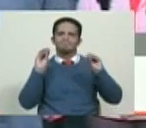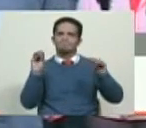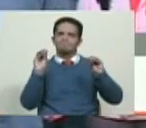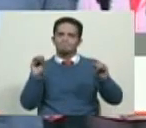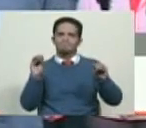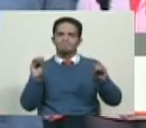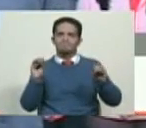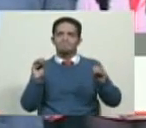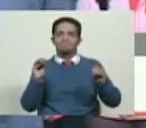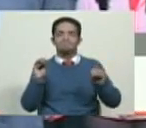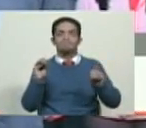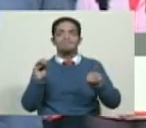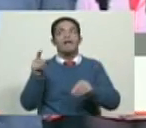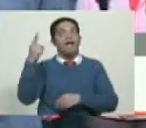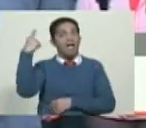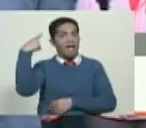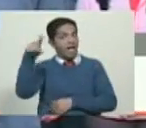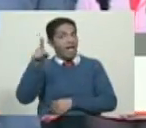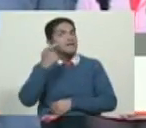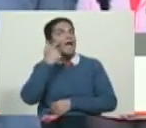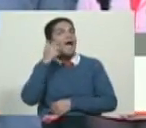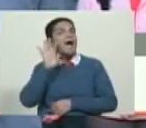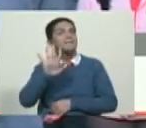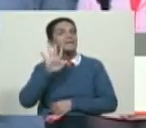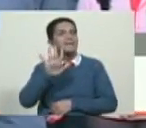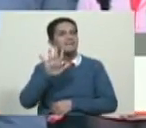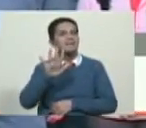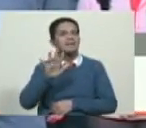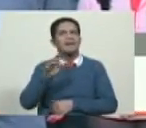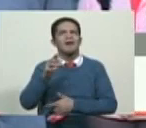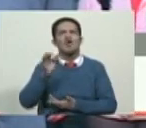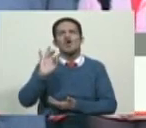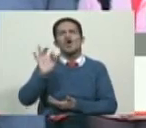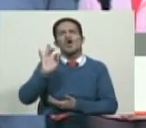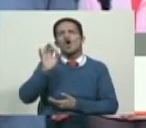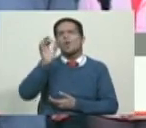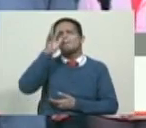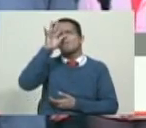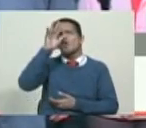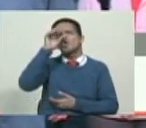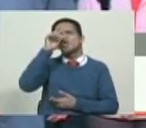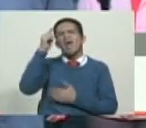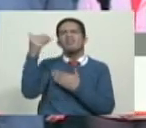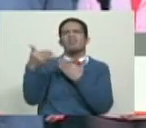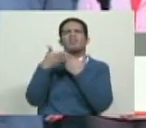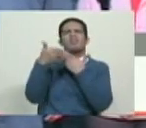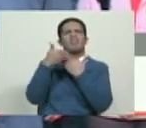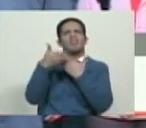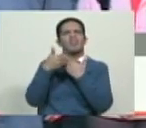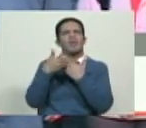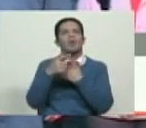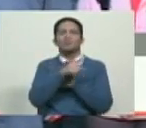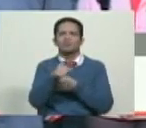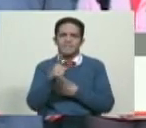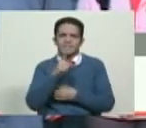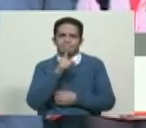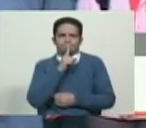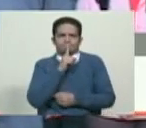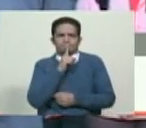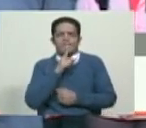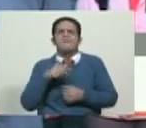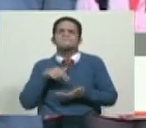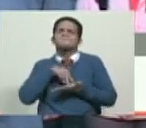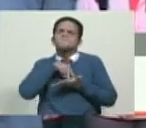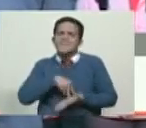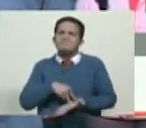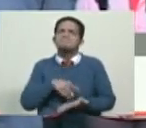las amenazas imperialistas, la bufonada imperialista, he dicho nervios de acero, calma